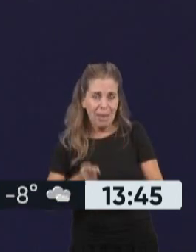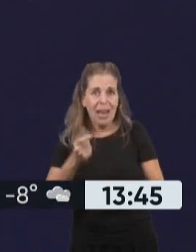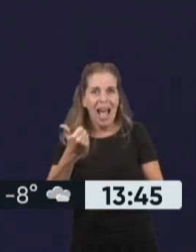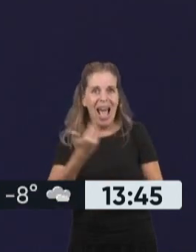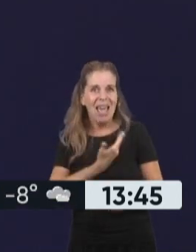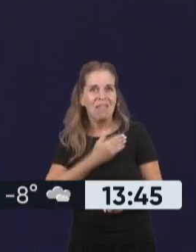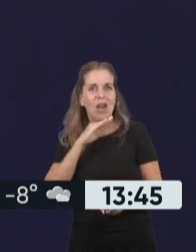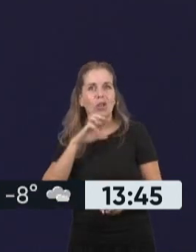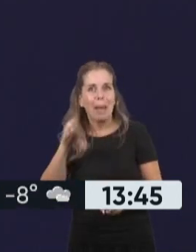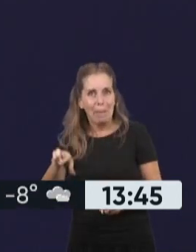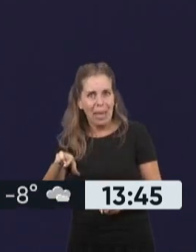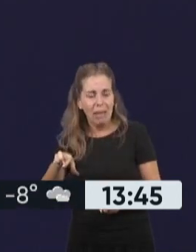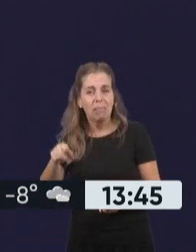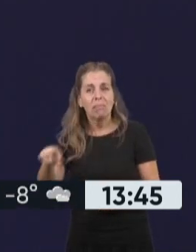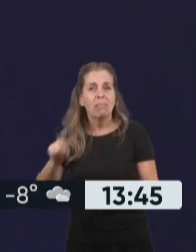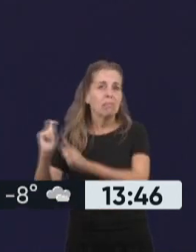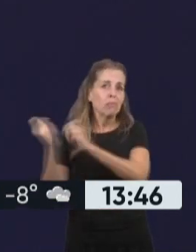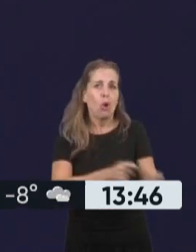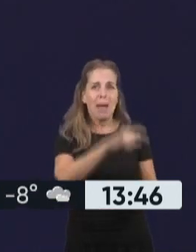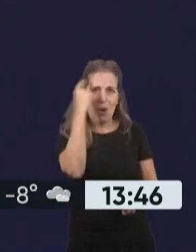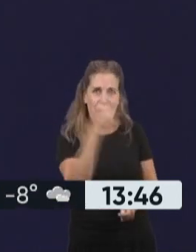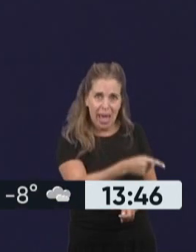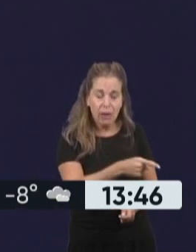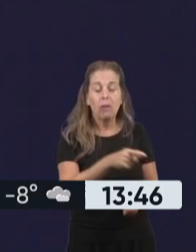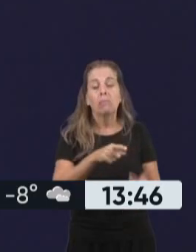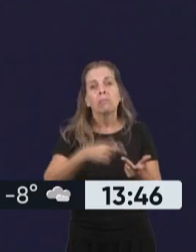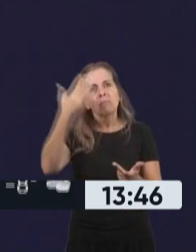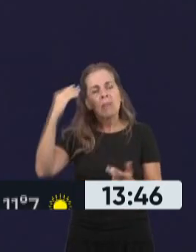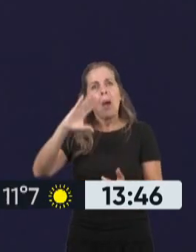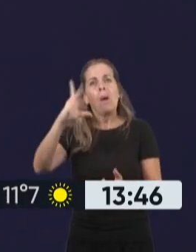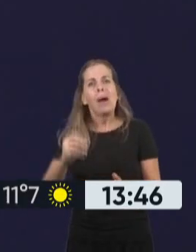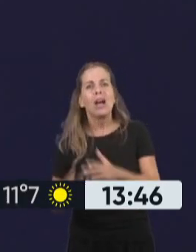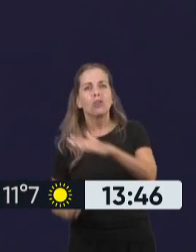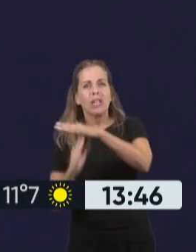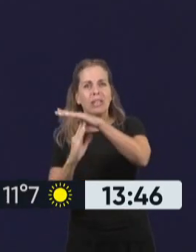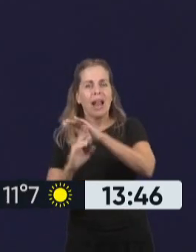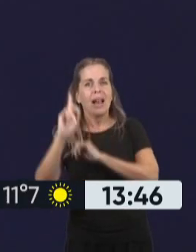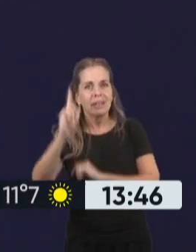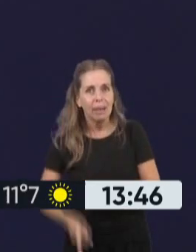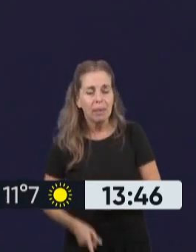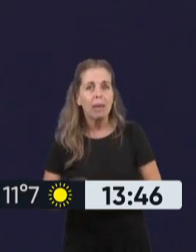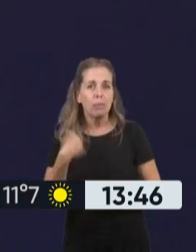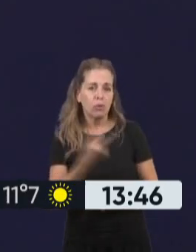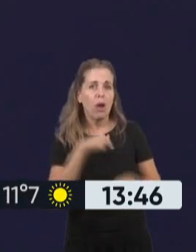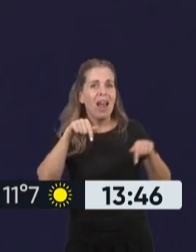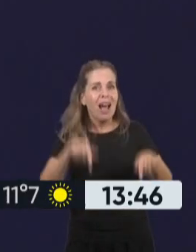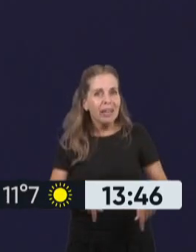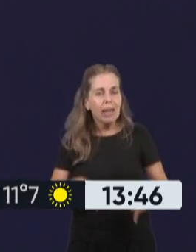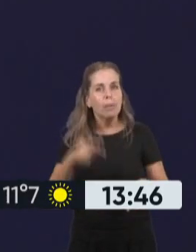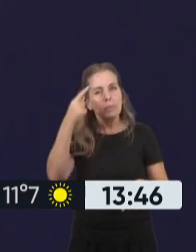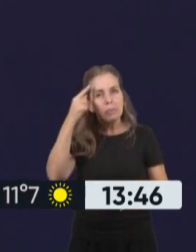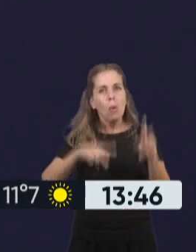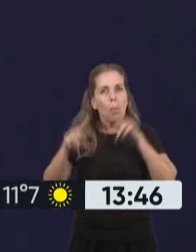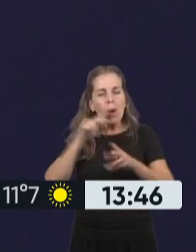AFJP, pero también con las reservas del Banco Central que todo lo que estamos haciendo es para solucionar